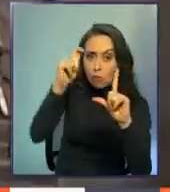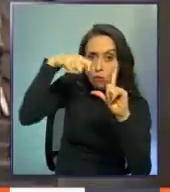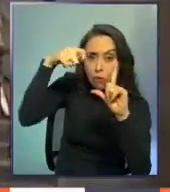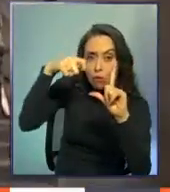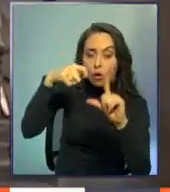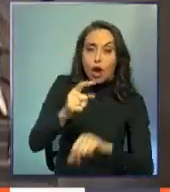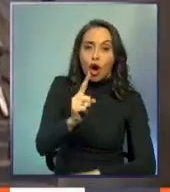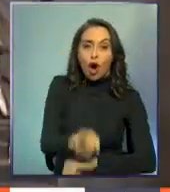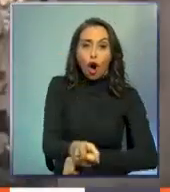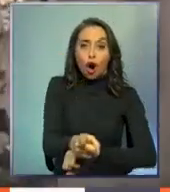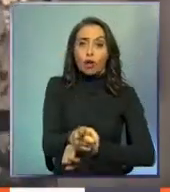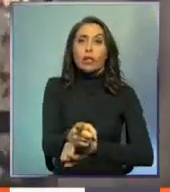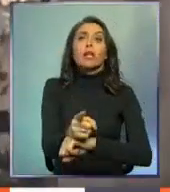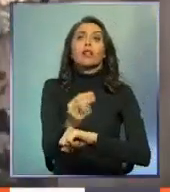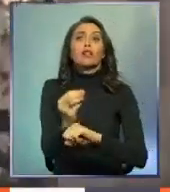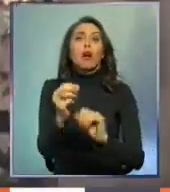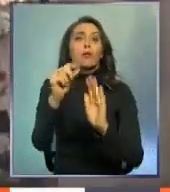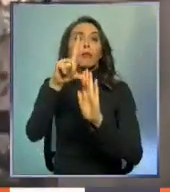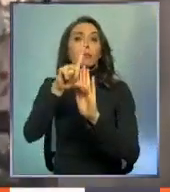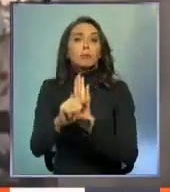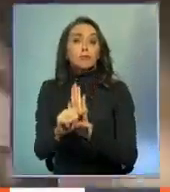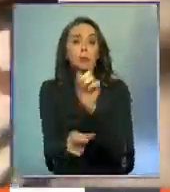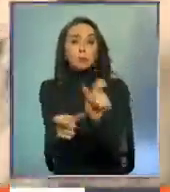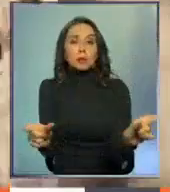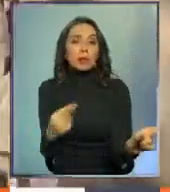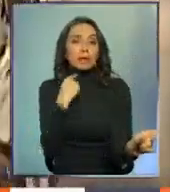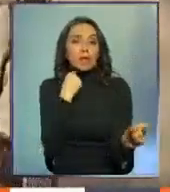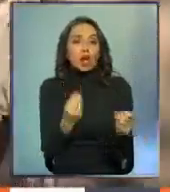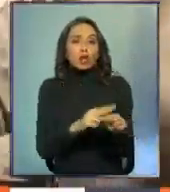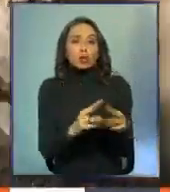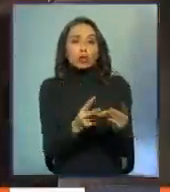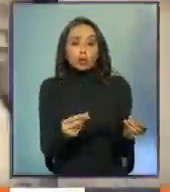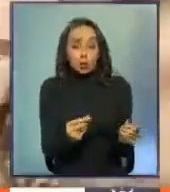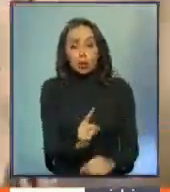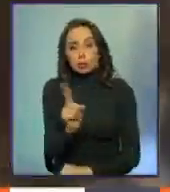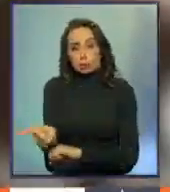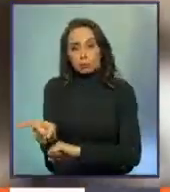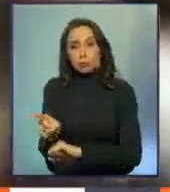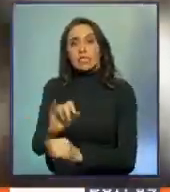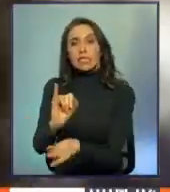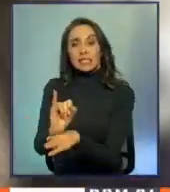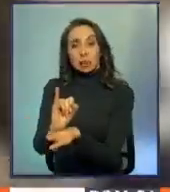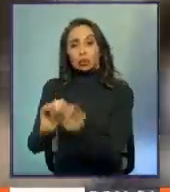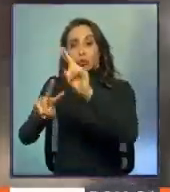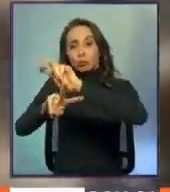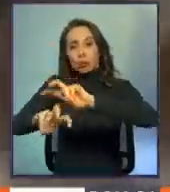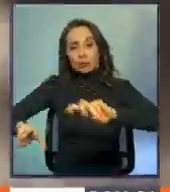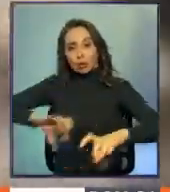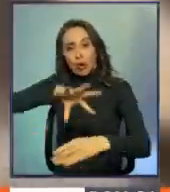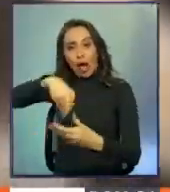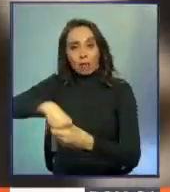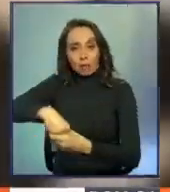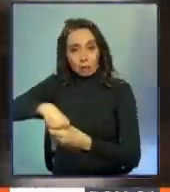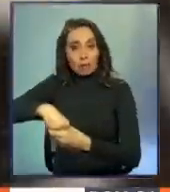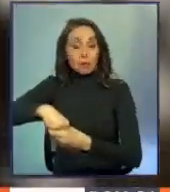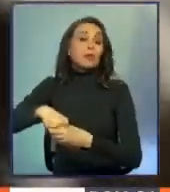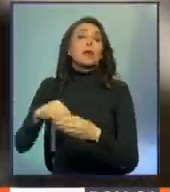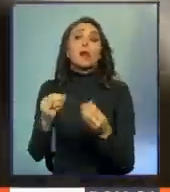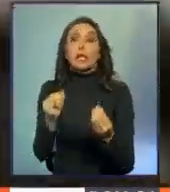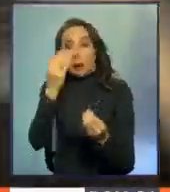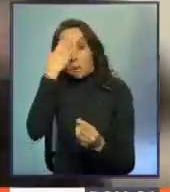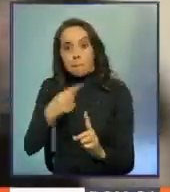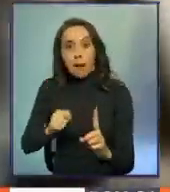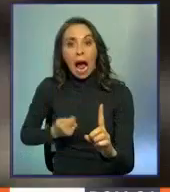adoptar medidas de mitigación con el personal afectado e instruir una investigación sumaria administrativa para determinar los hechos de maltrato